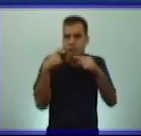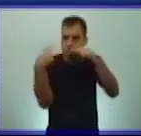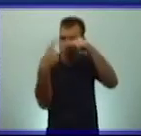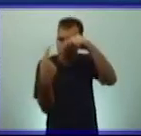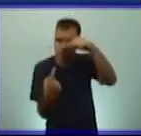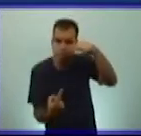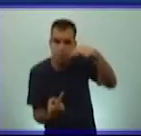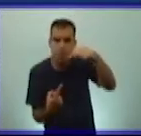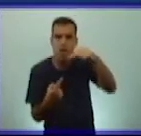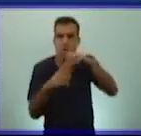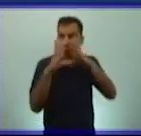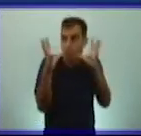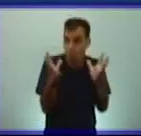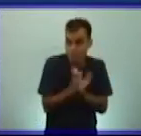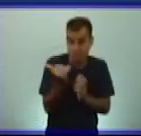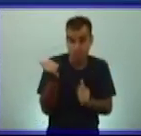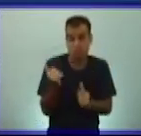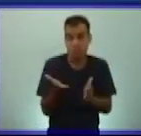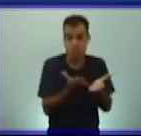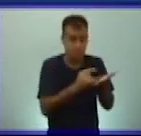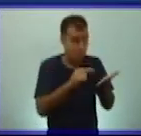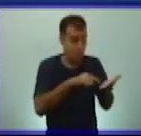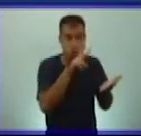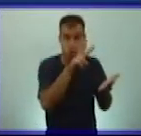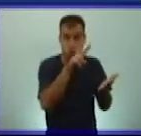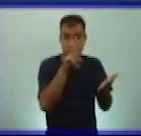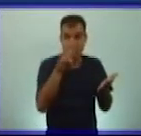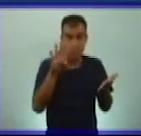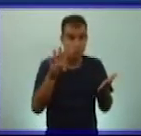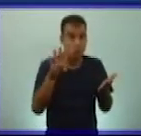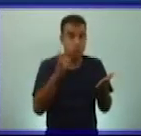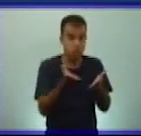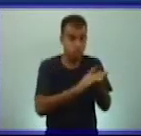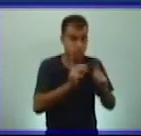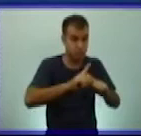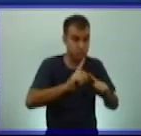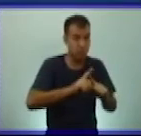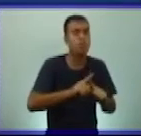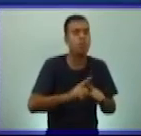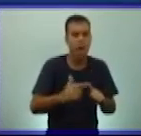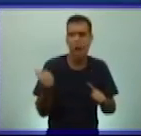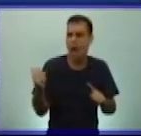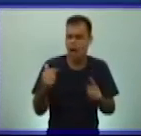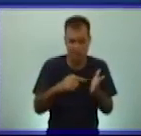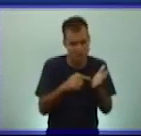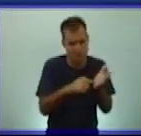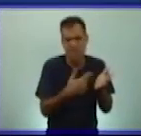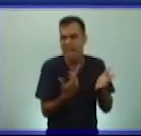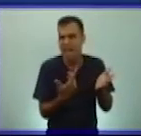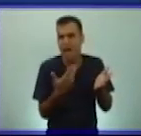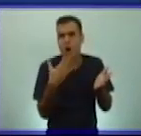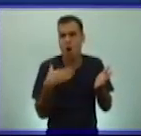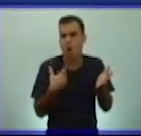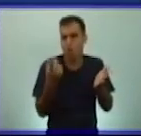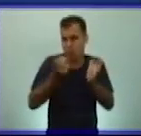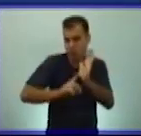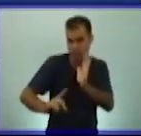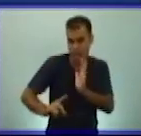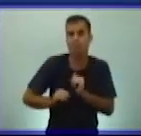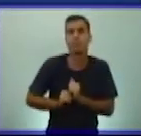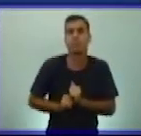294 de su libro de texto aparece el comportamiento de la energía